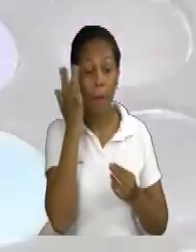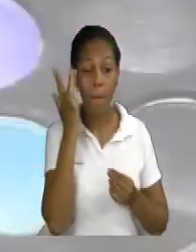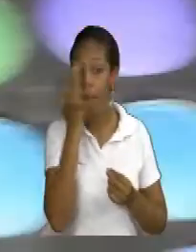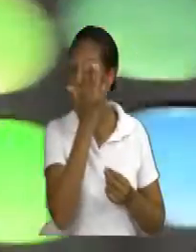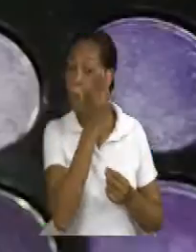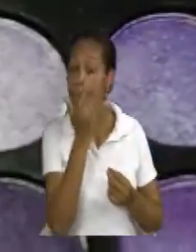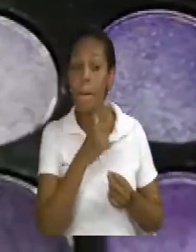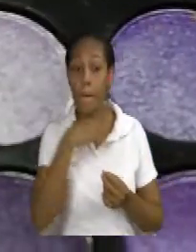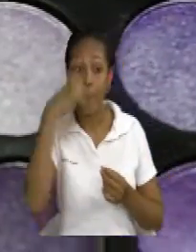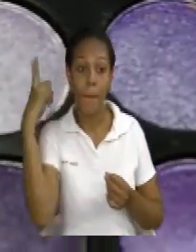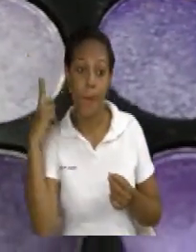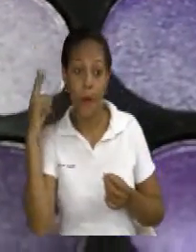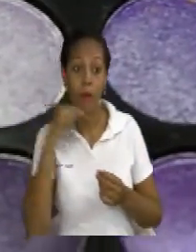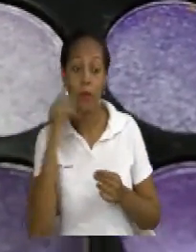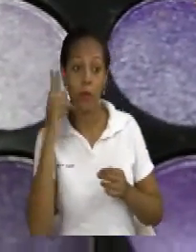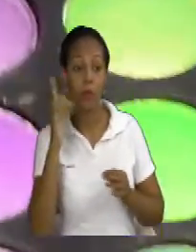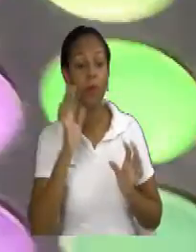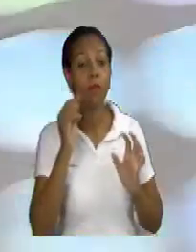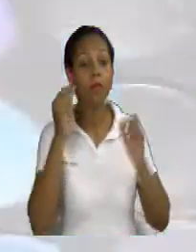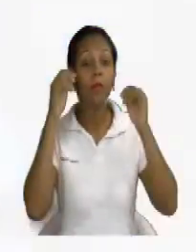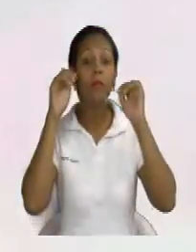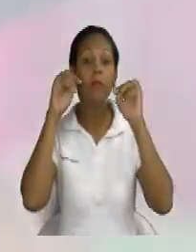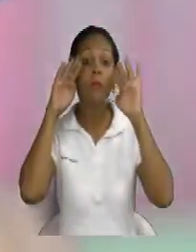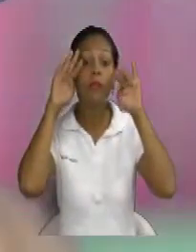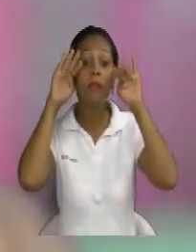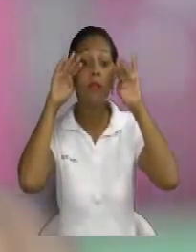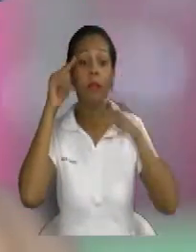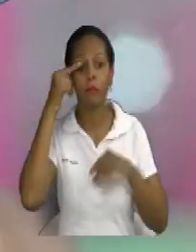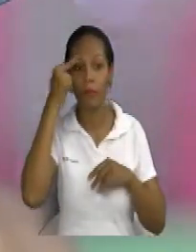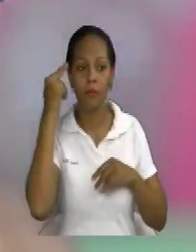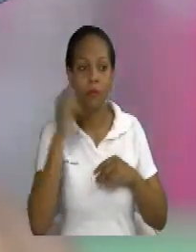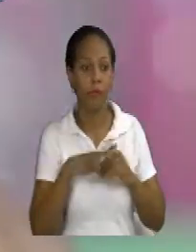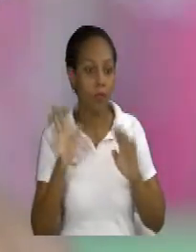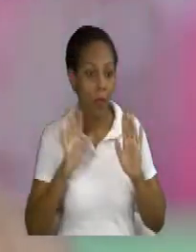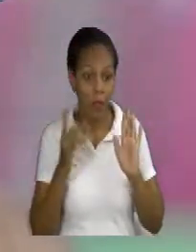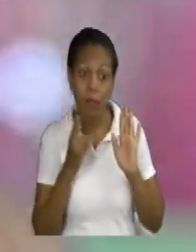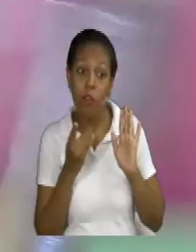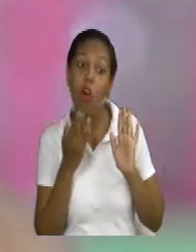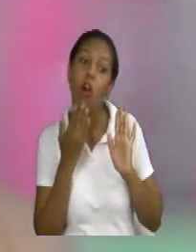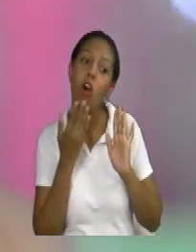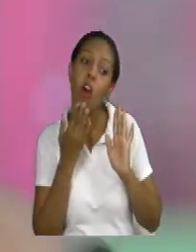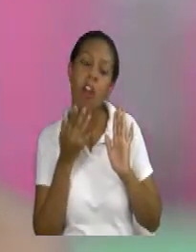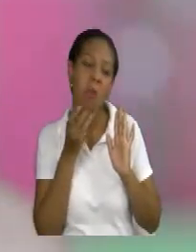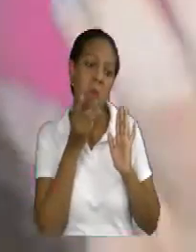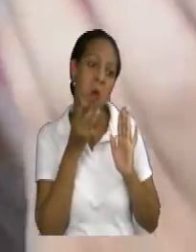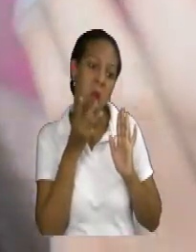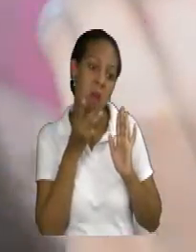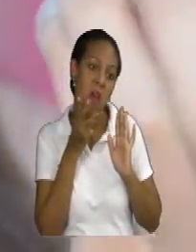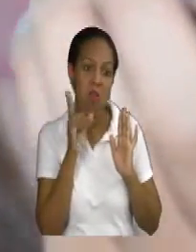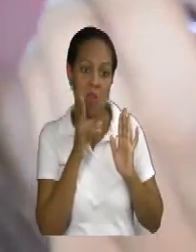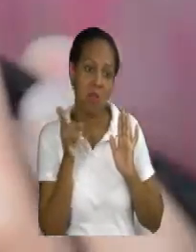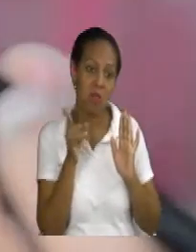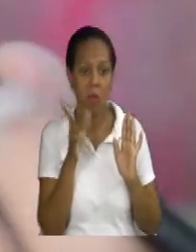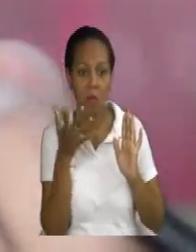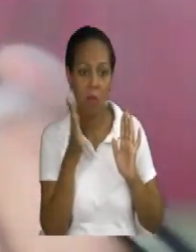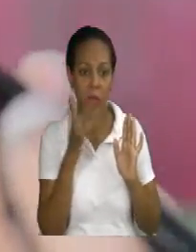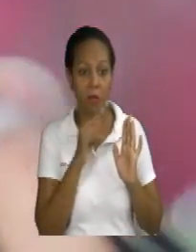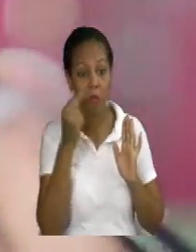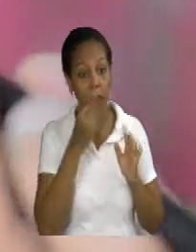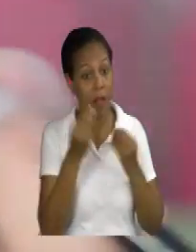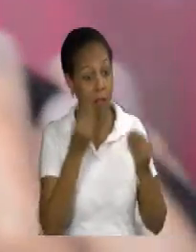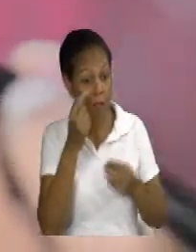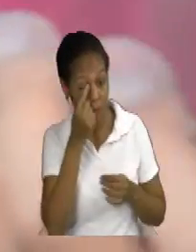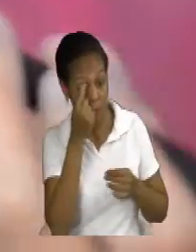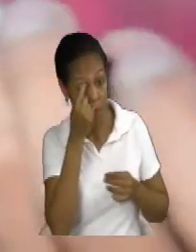blanca en todos nuestros párpados. Luego tomaremos sombra morada como color de transición y la aplicamos en la